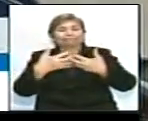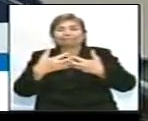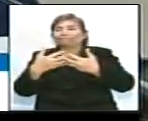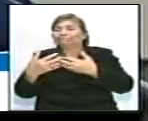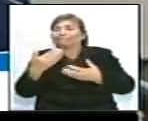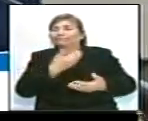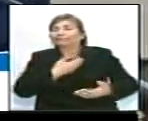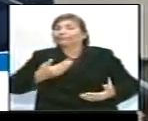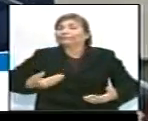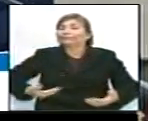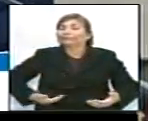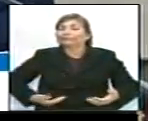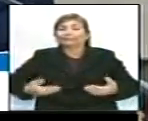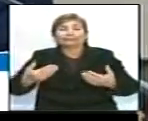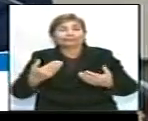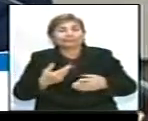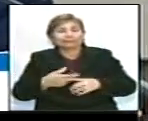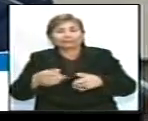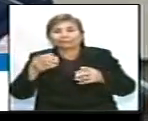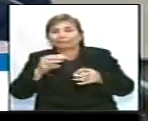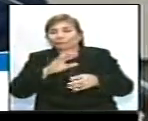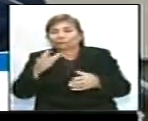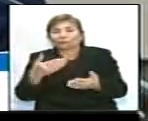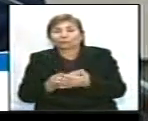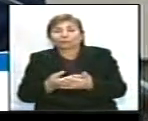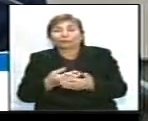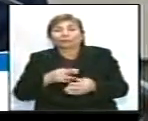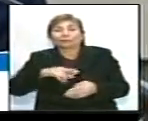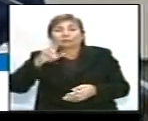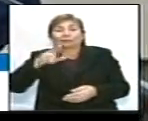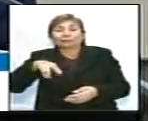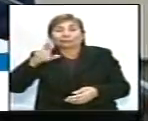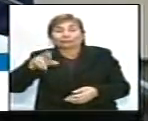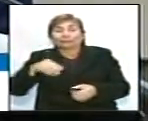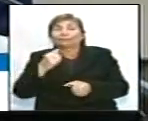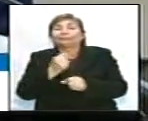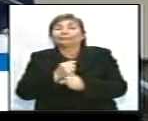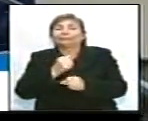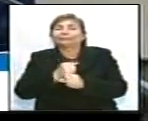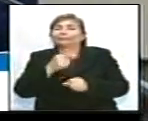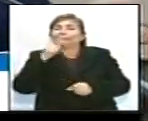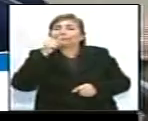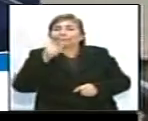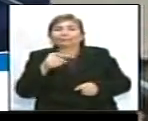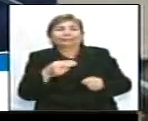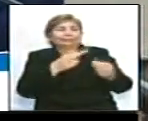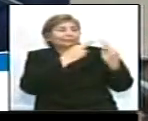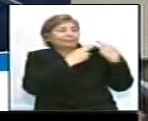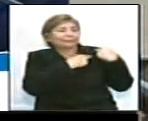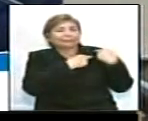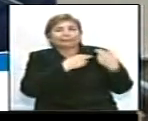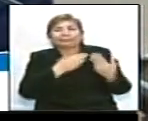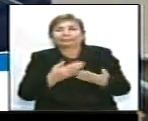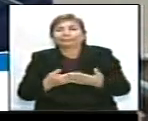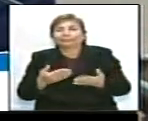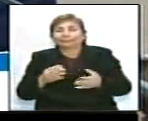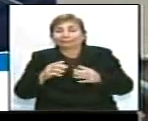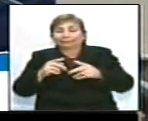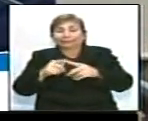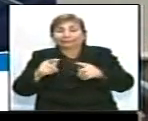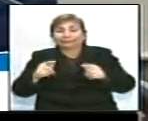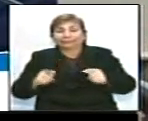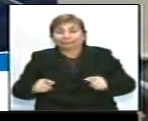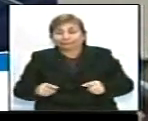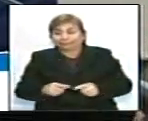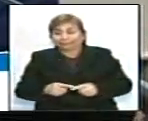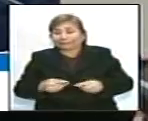gobiernos regionales, porque son justamente los gobiernos regionales los que tienen la responsabilidad de la gestión del territorio y